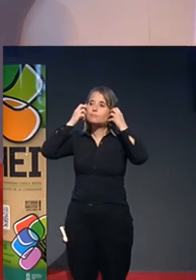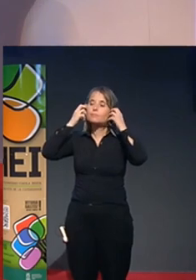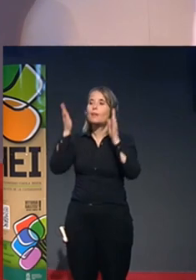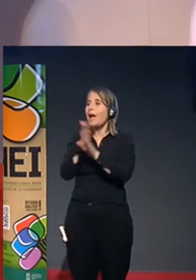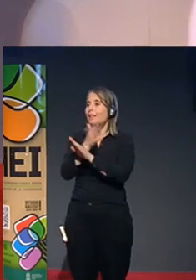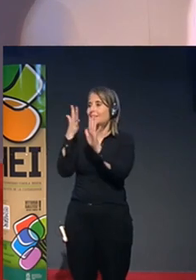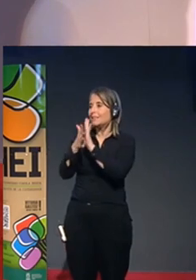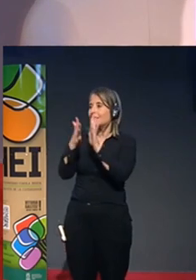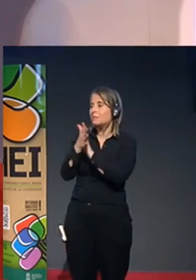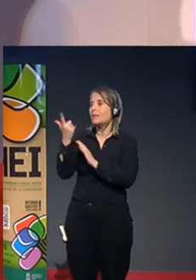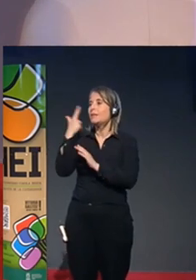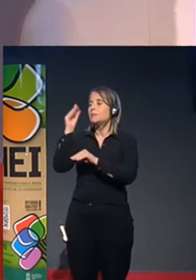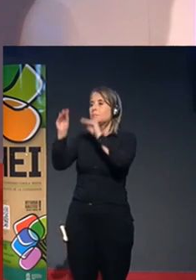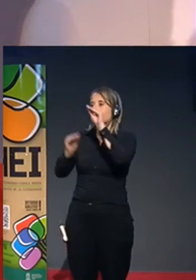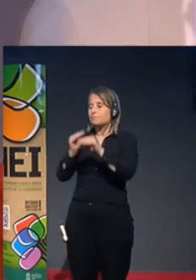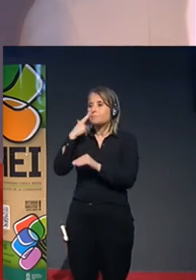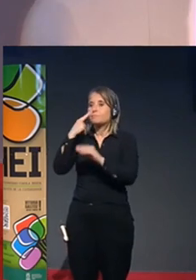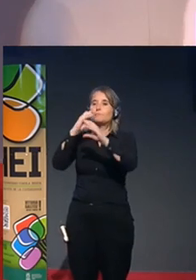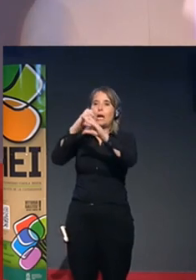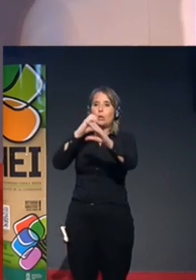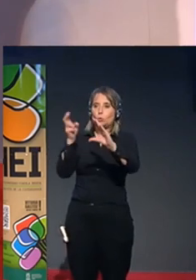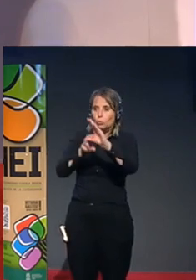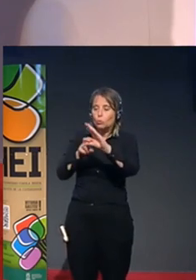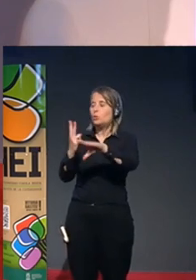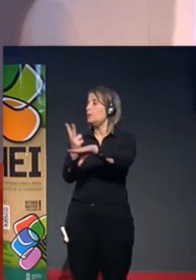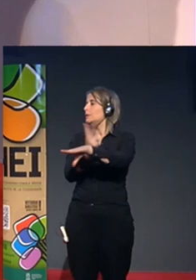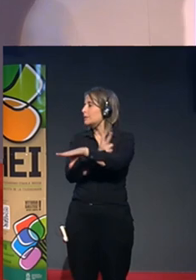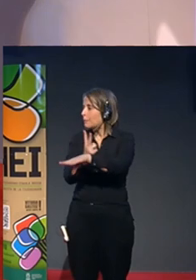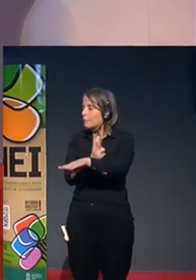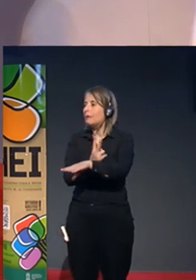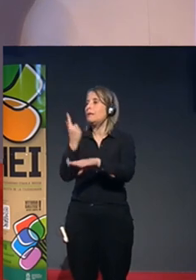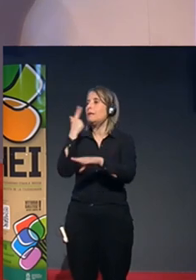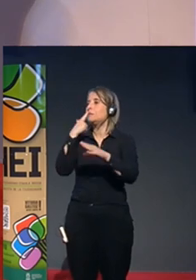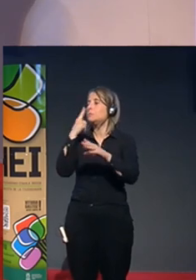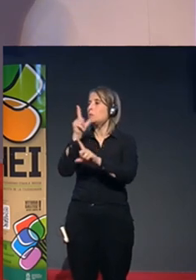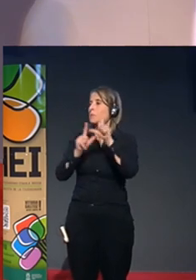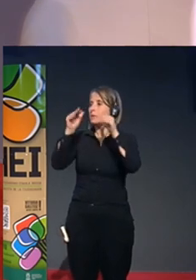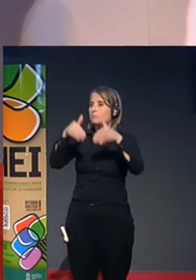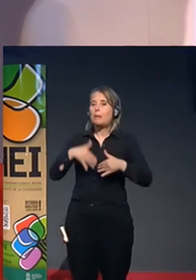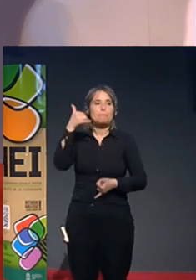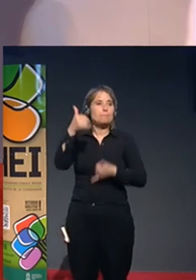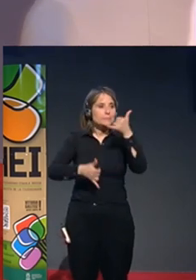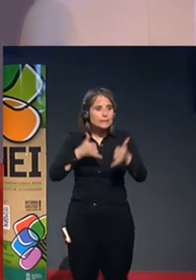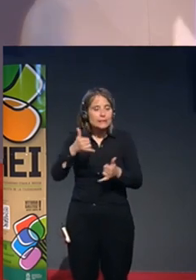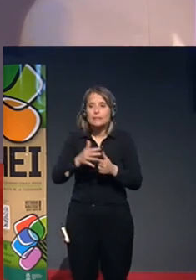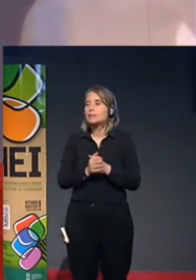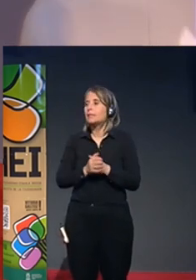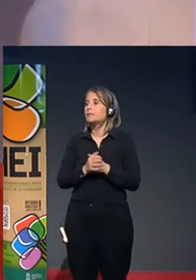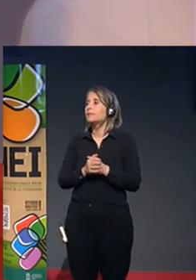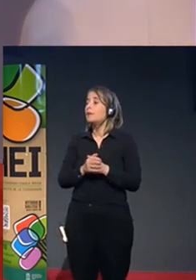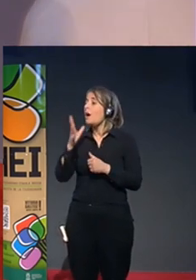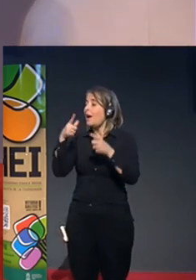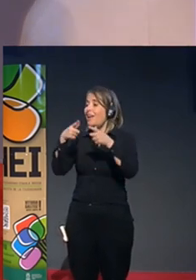etorri zaren galdu dizu autobuses tranvías yilen bicicletas decía